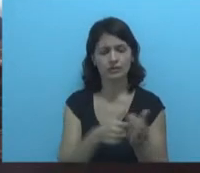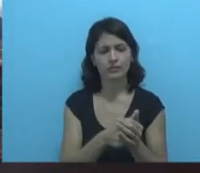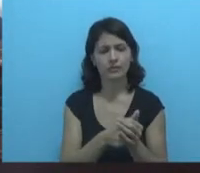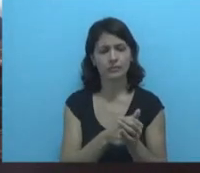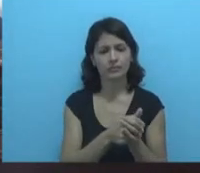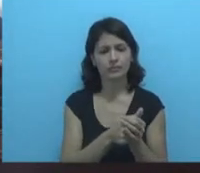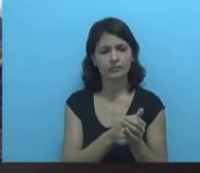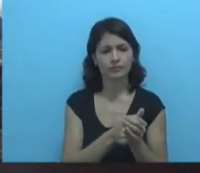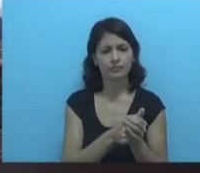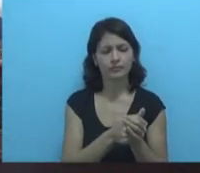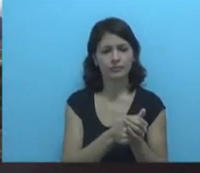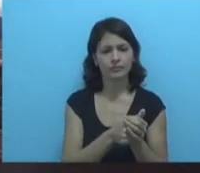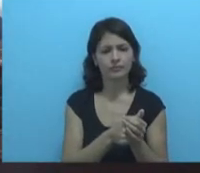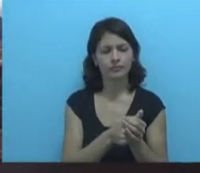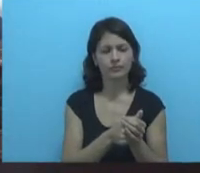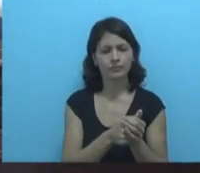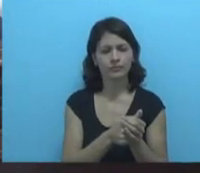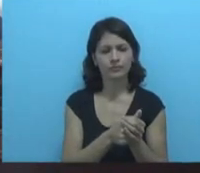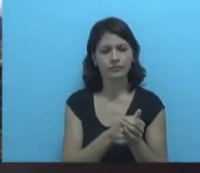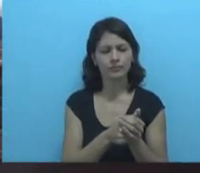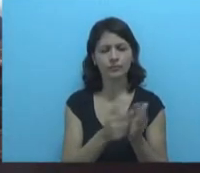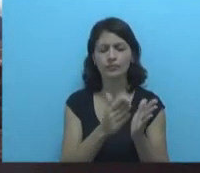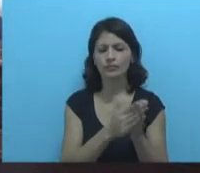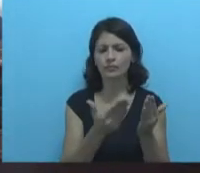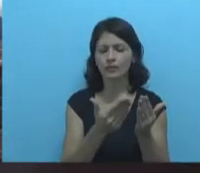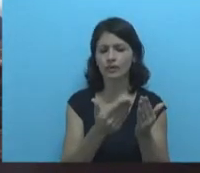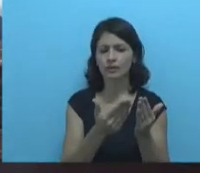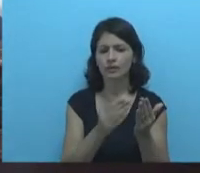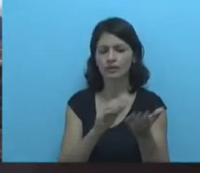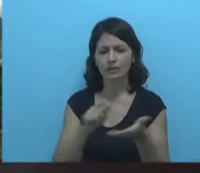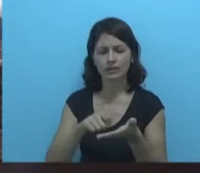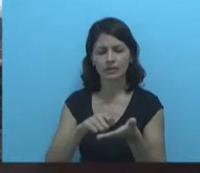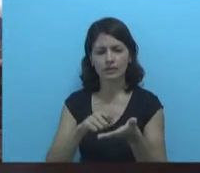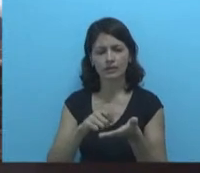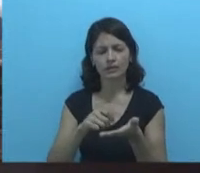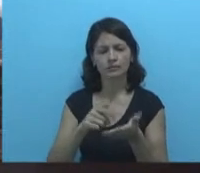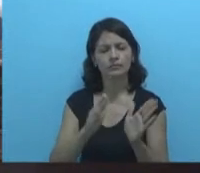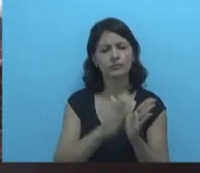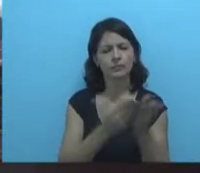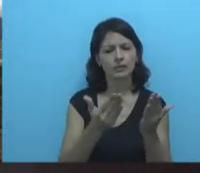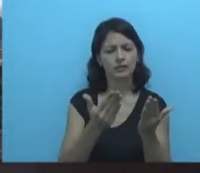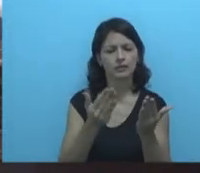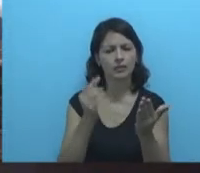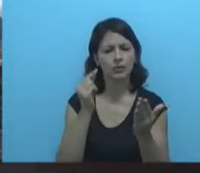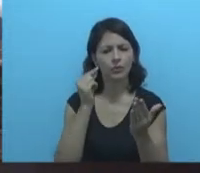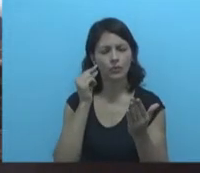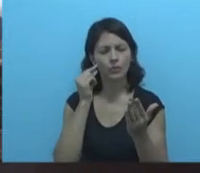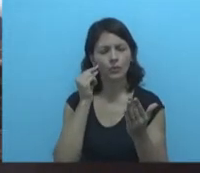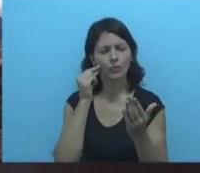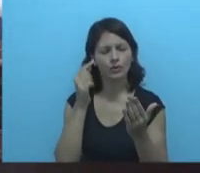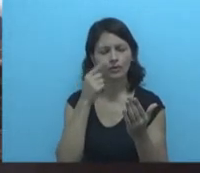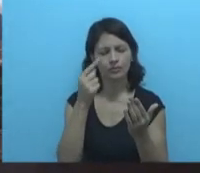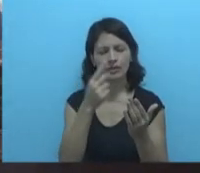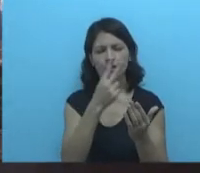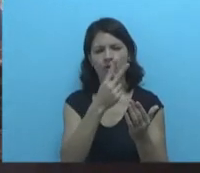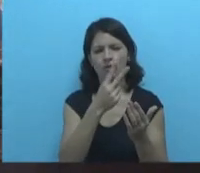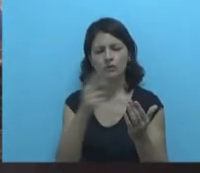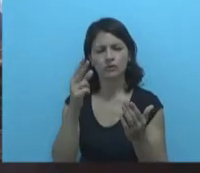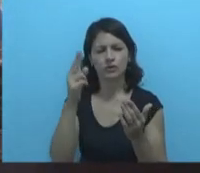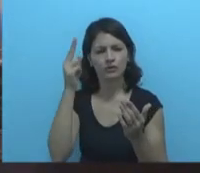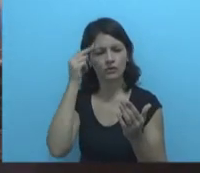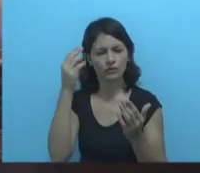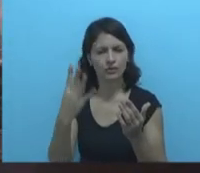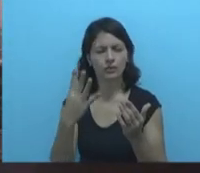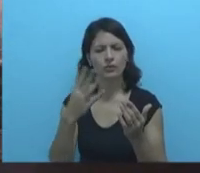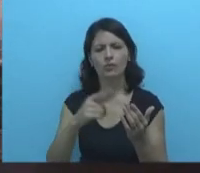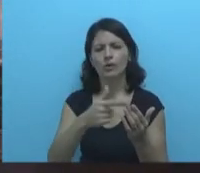Expediente 39.363, senador Pirola, preferencia para 1 sesión. Expediente 40.294, el diputado